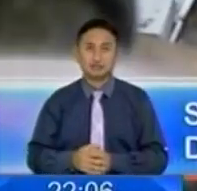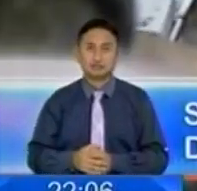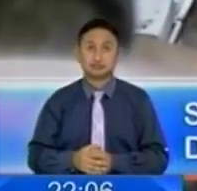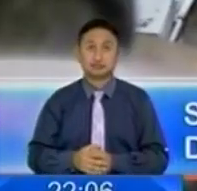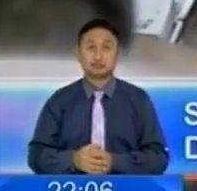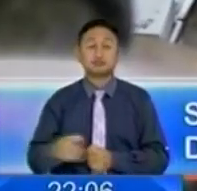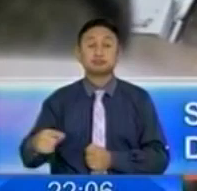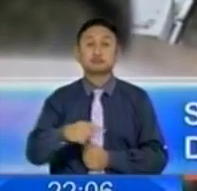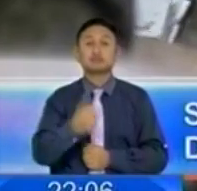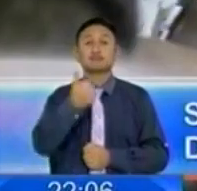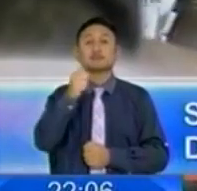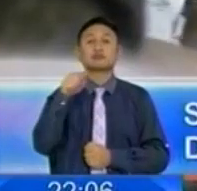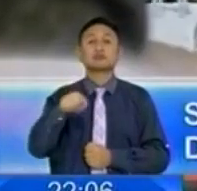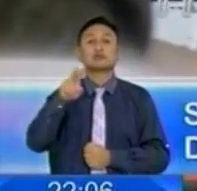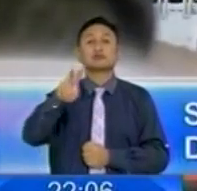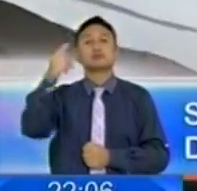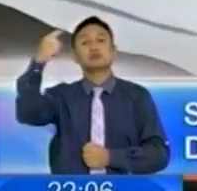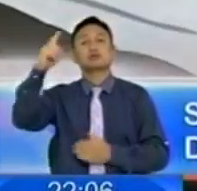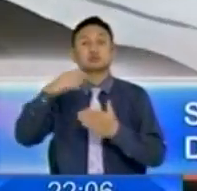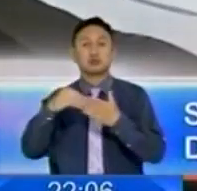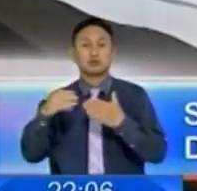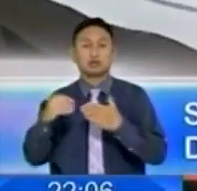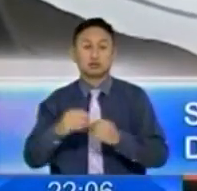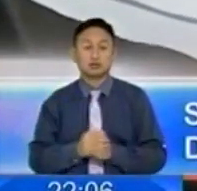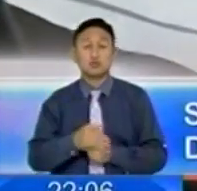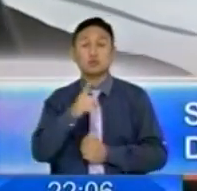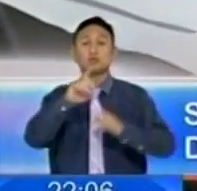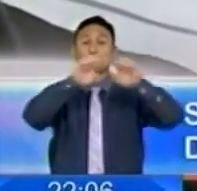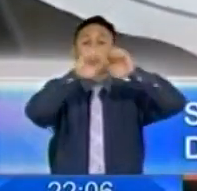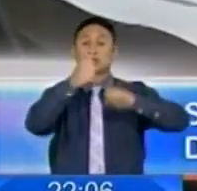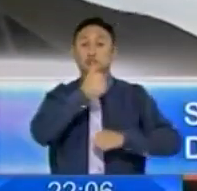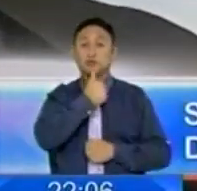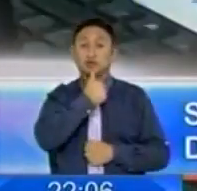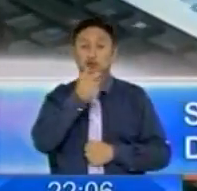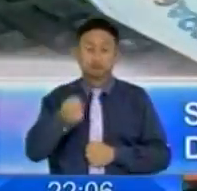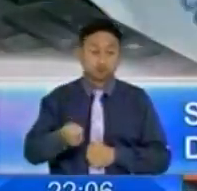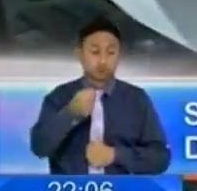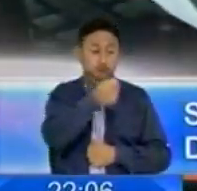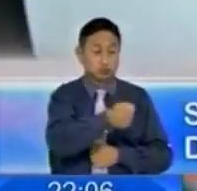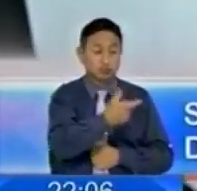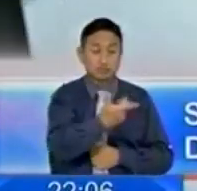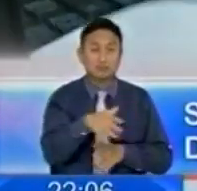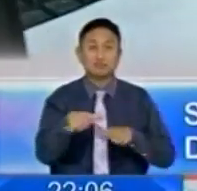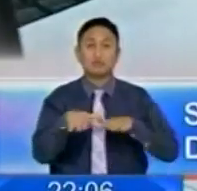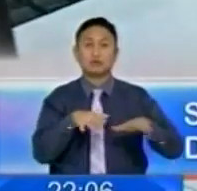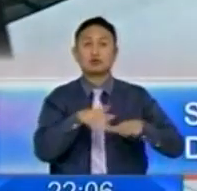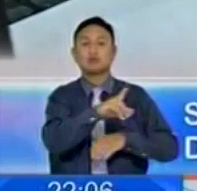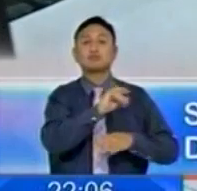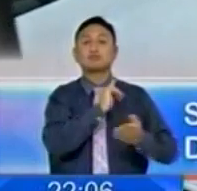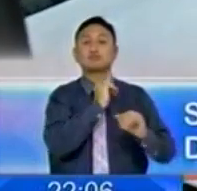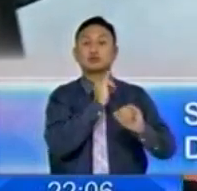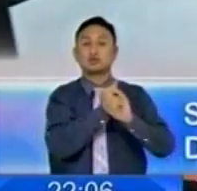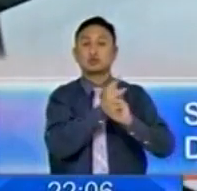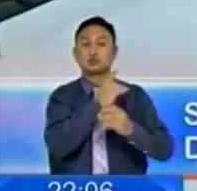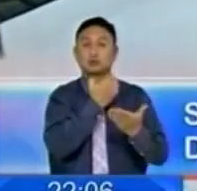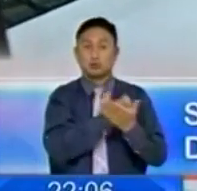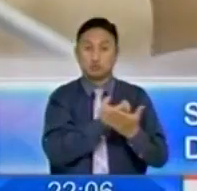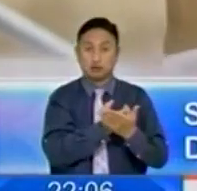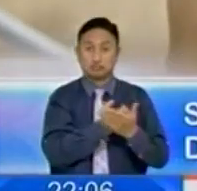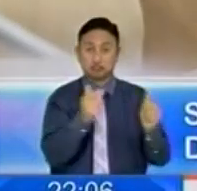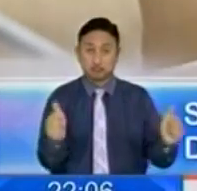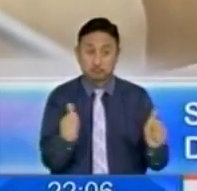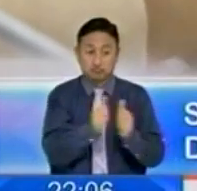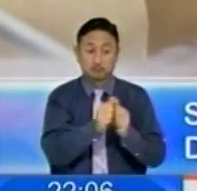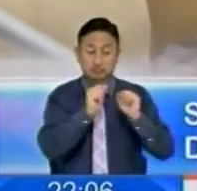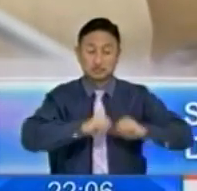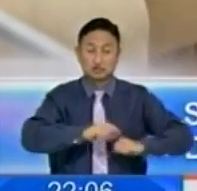se destinaron 10.2 millones de dólares a una empresa privada para que, en coordinación con el Instituto de Economía, se encarguen